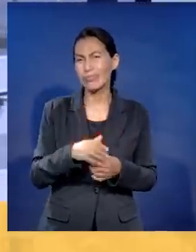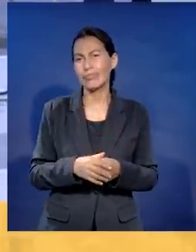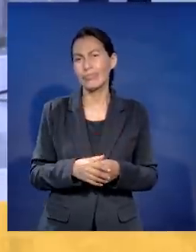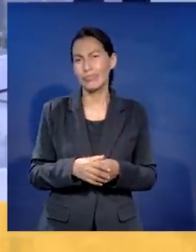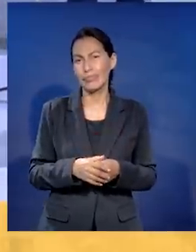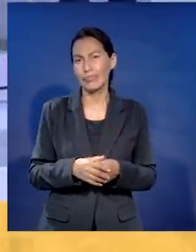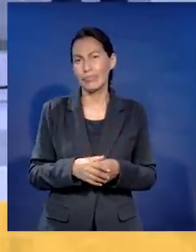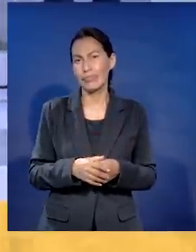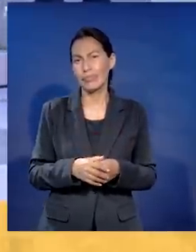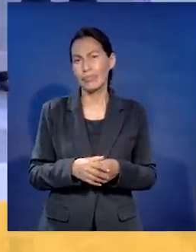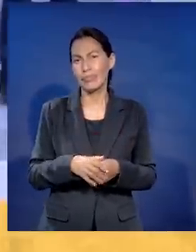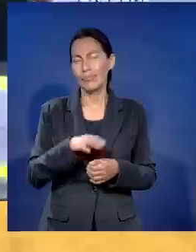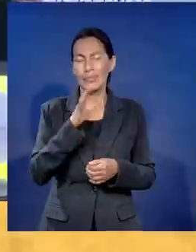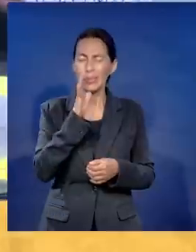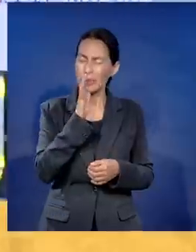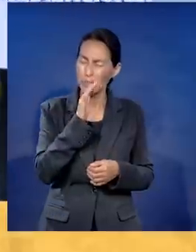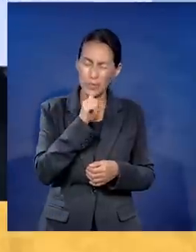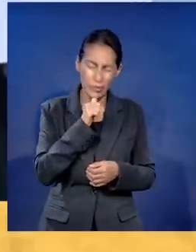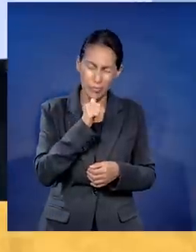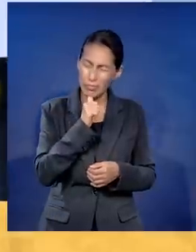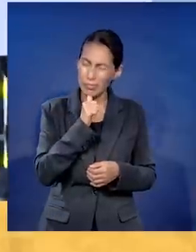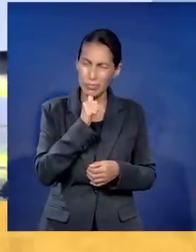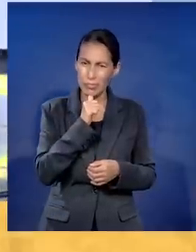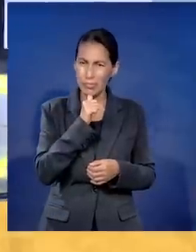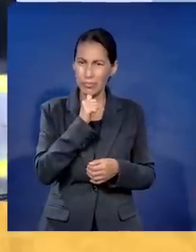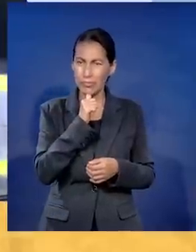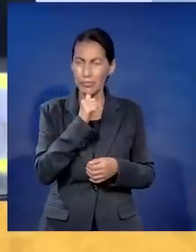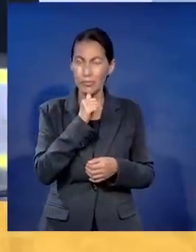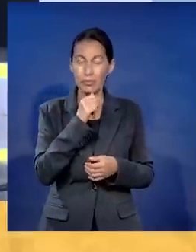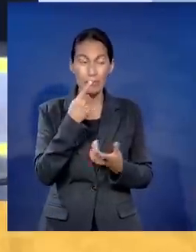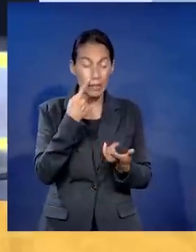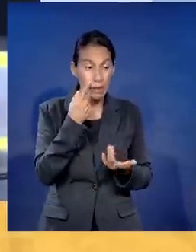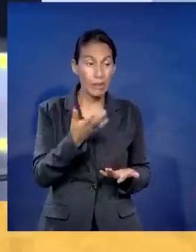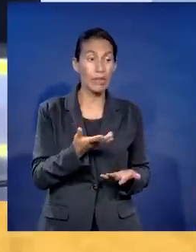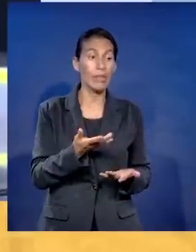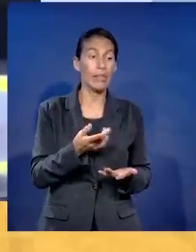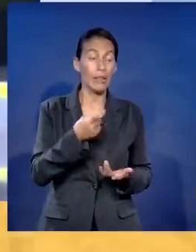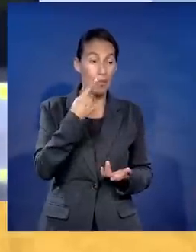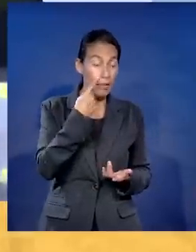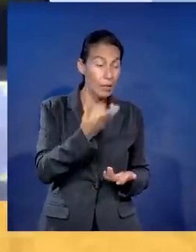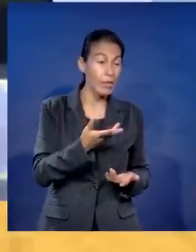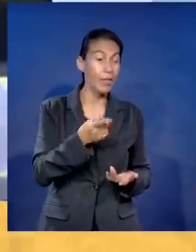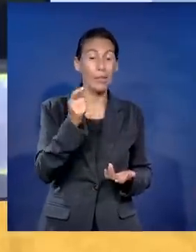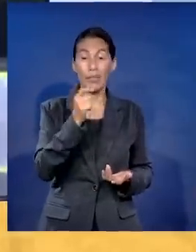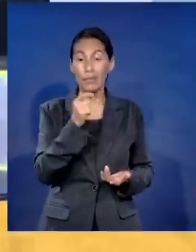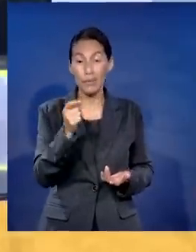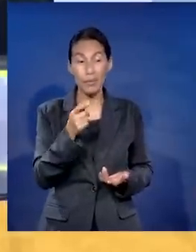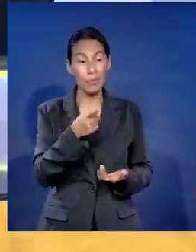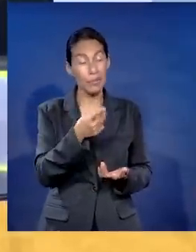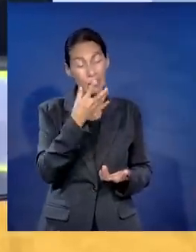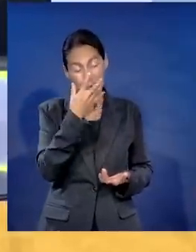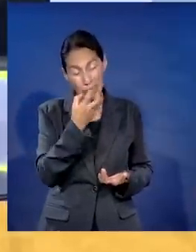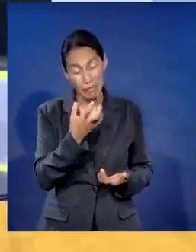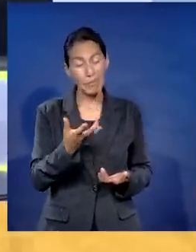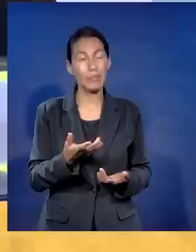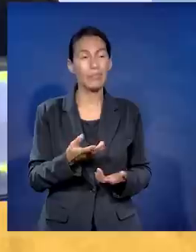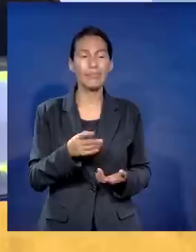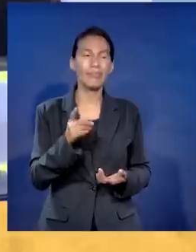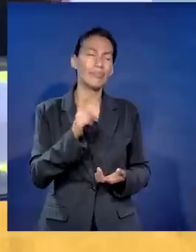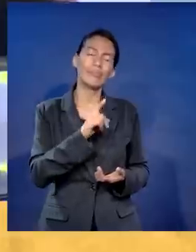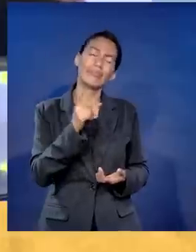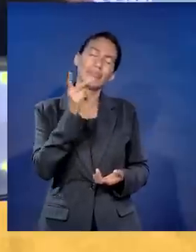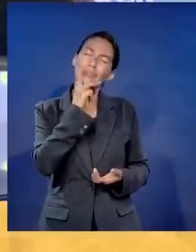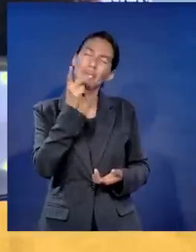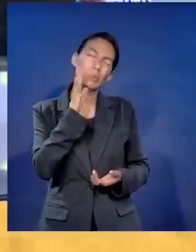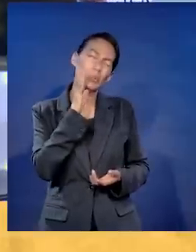Ah es que no puedo ha escuchado gente que dice así no puedo hija pero date cuenta ese novio tuyo te va a llevar